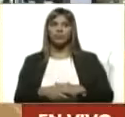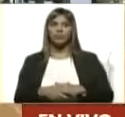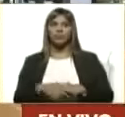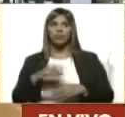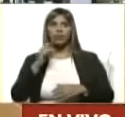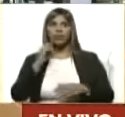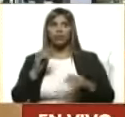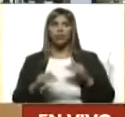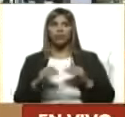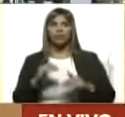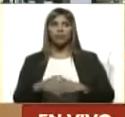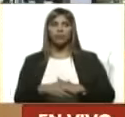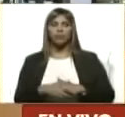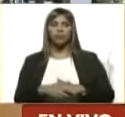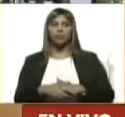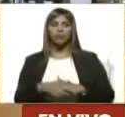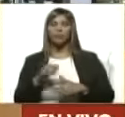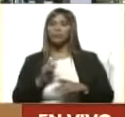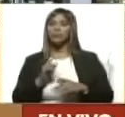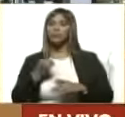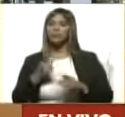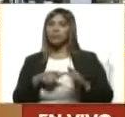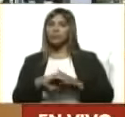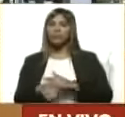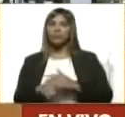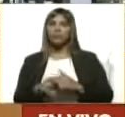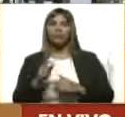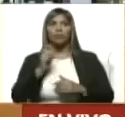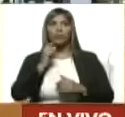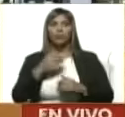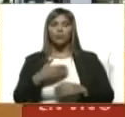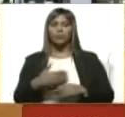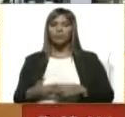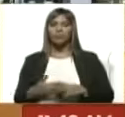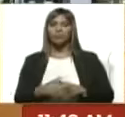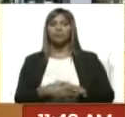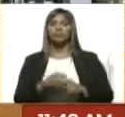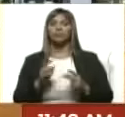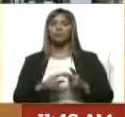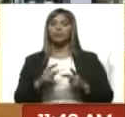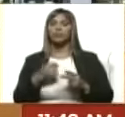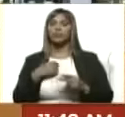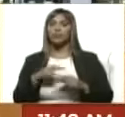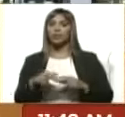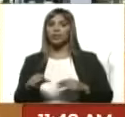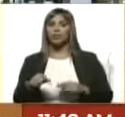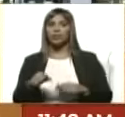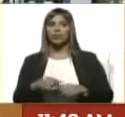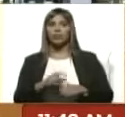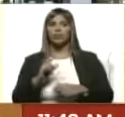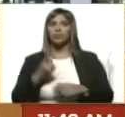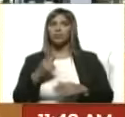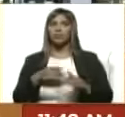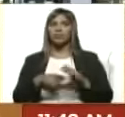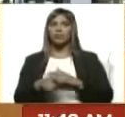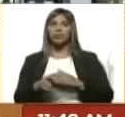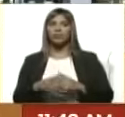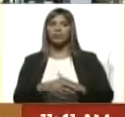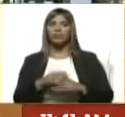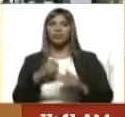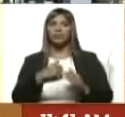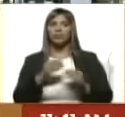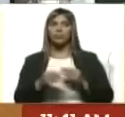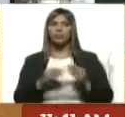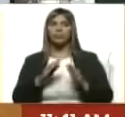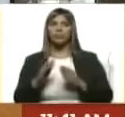de la votación, que pasen de primero, las mujeres que estén embarazadas, las que vayan con niños de primero, eso lo organizamos